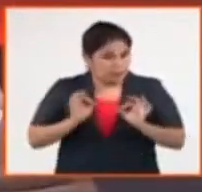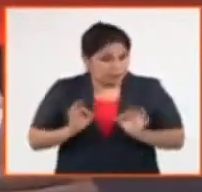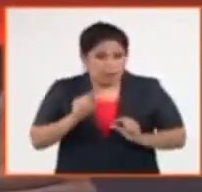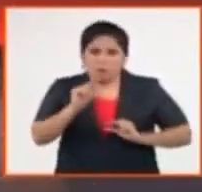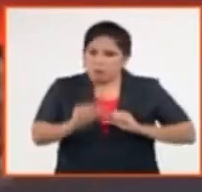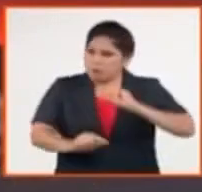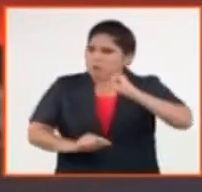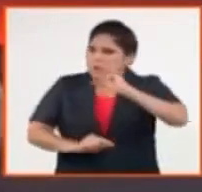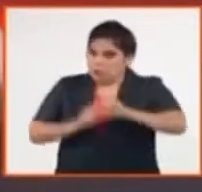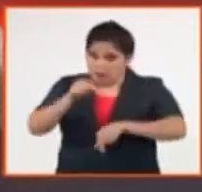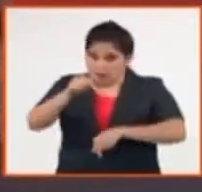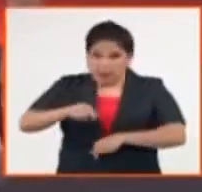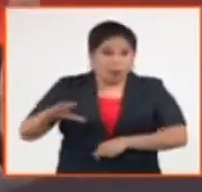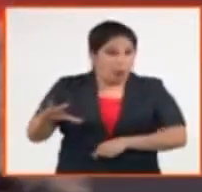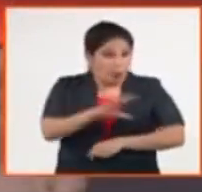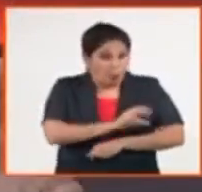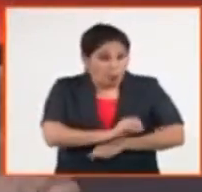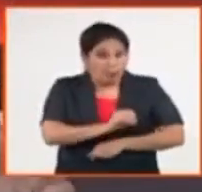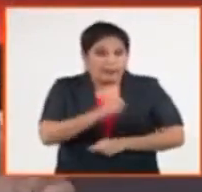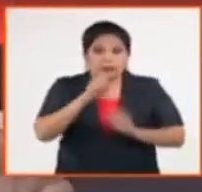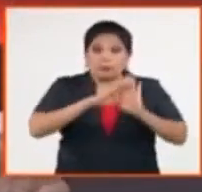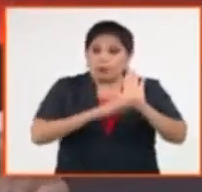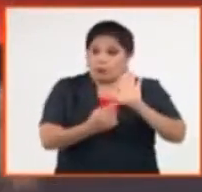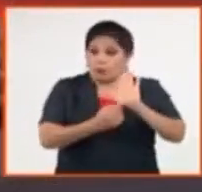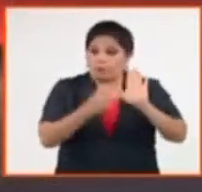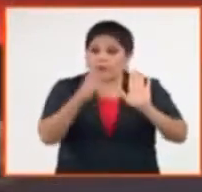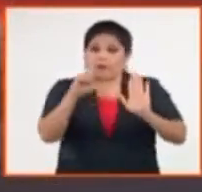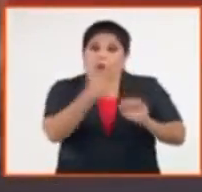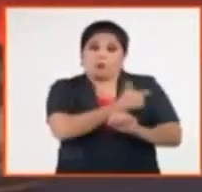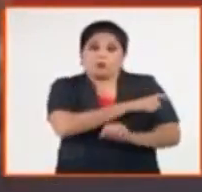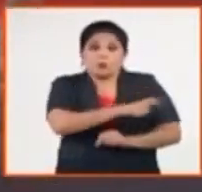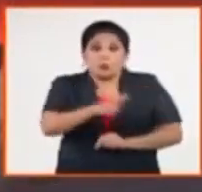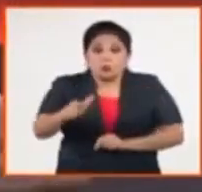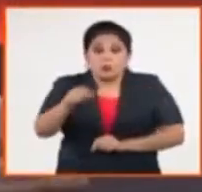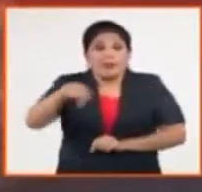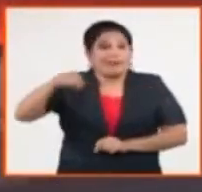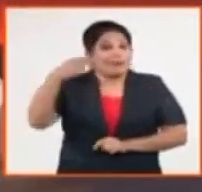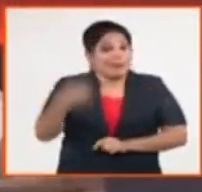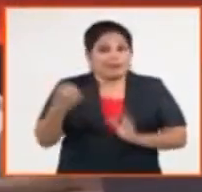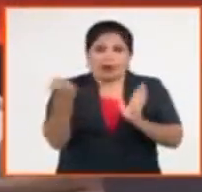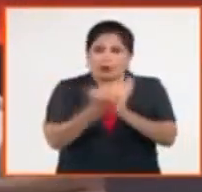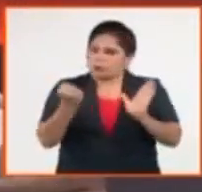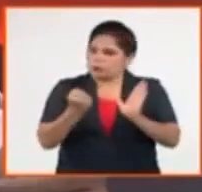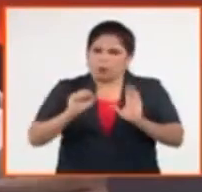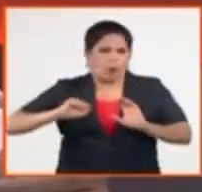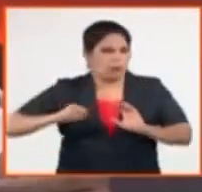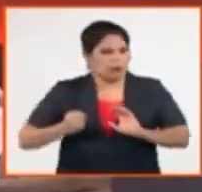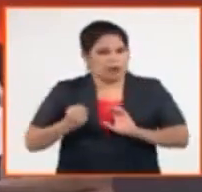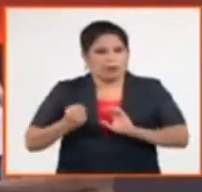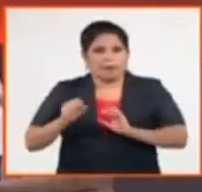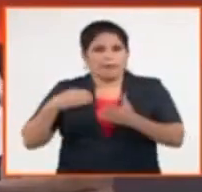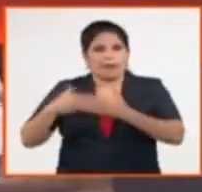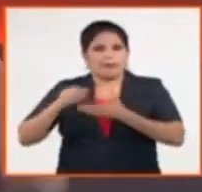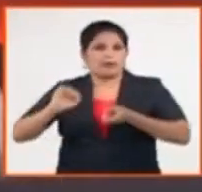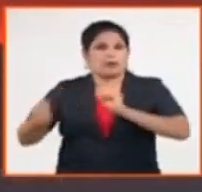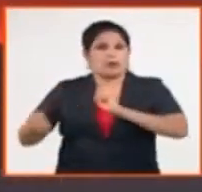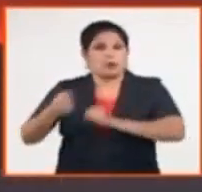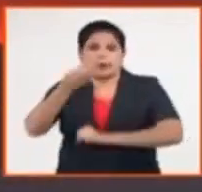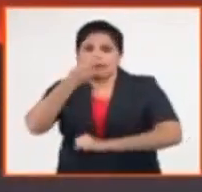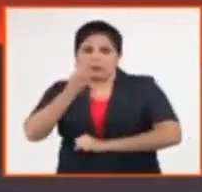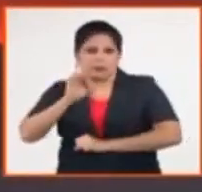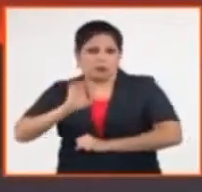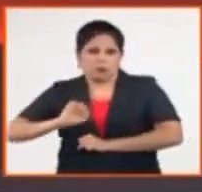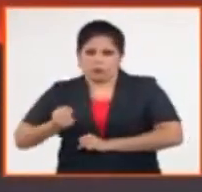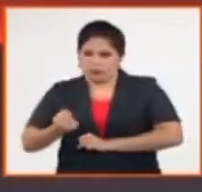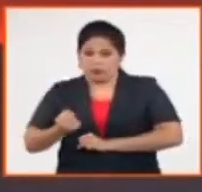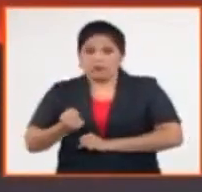adelante, toda en el programa de vacunación masiva, debe ser autorizado por la Agencia Reguladora Cubana, por el CEMEC. O sea que cada